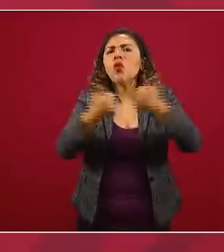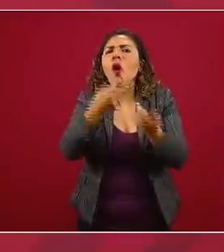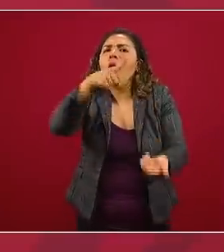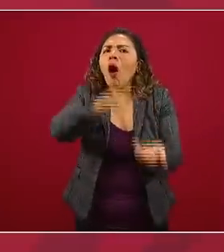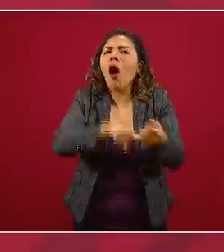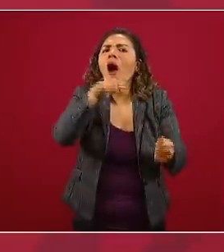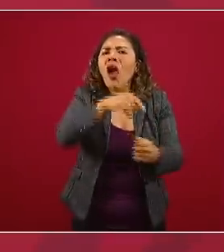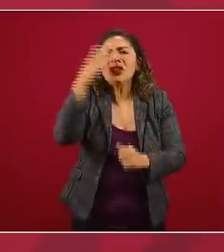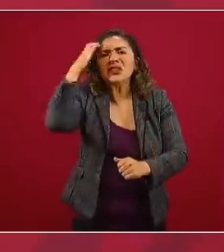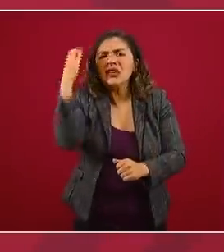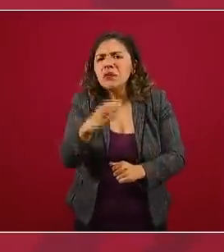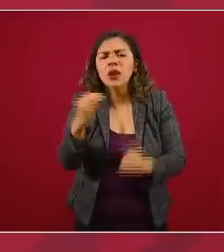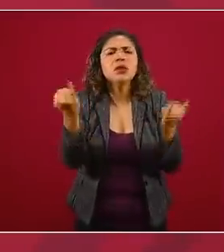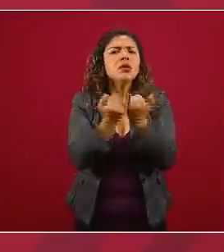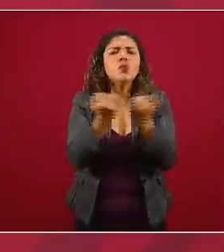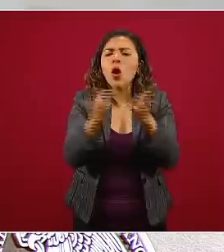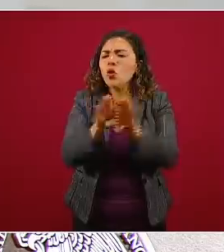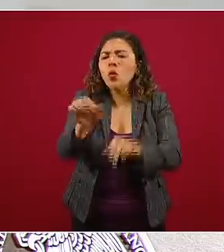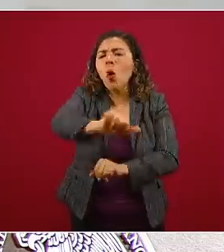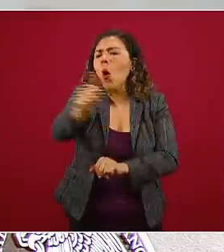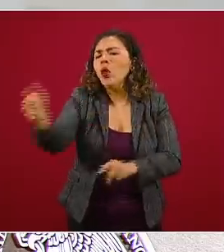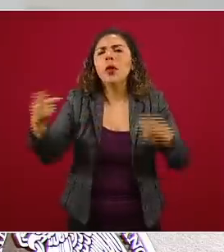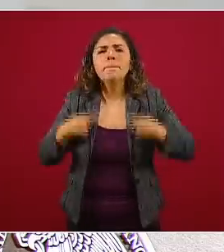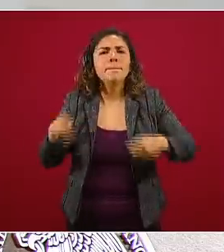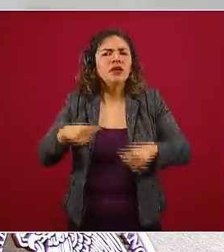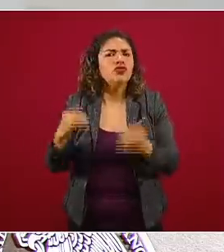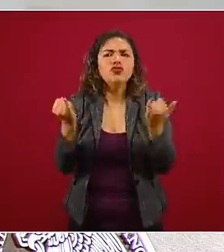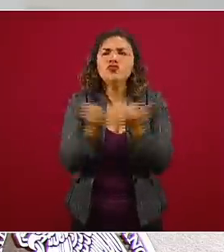igual que cualquier otro ciudadano